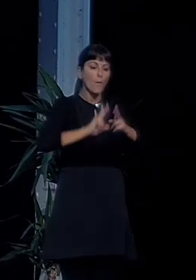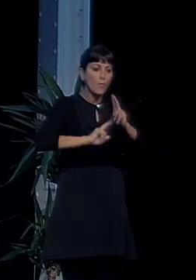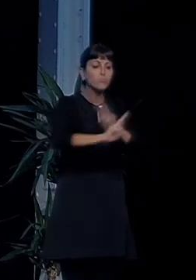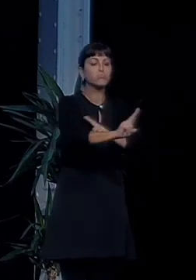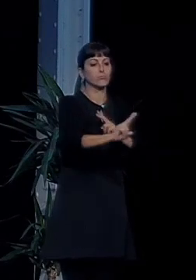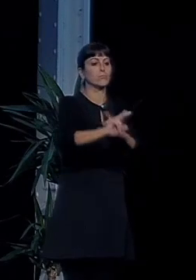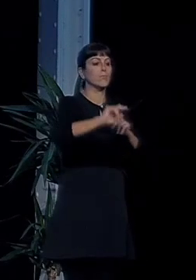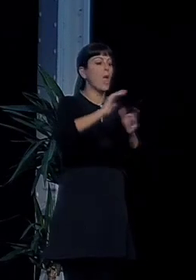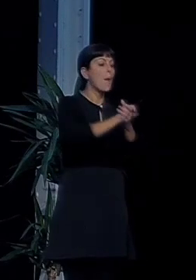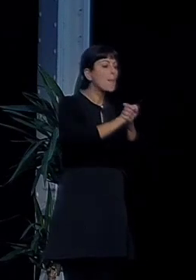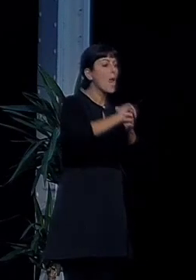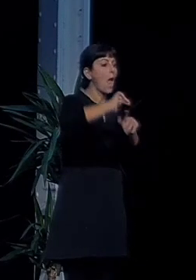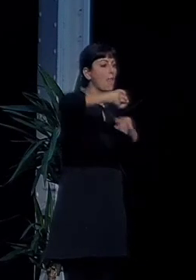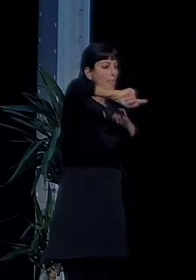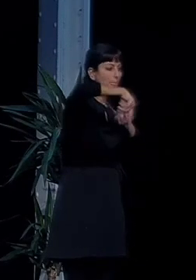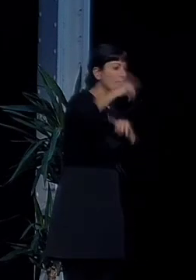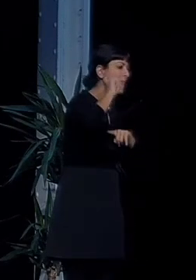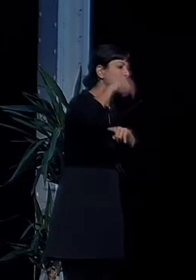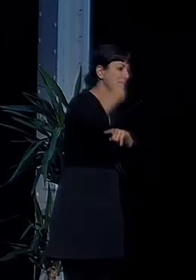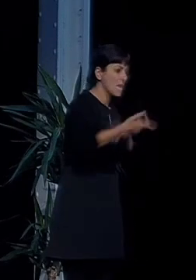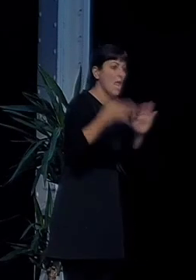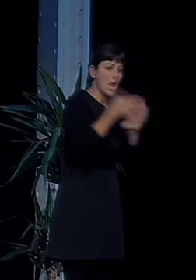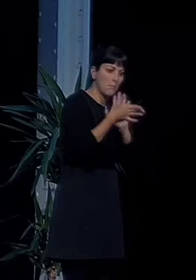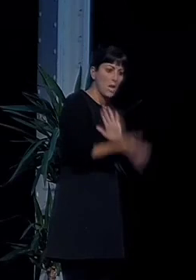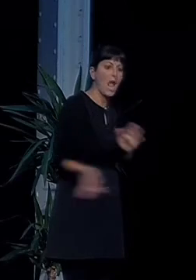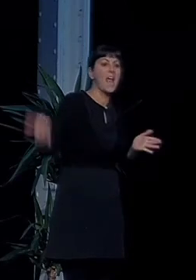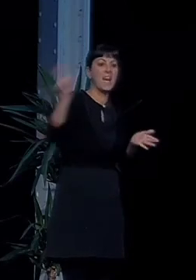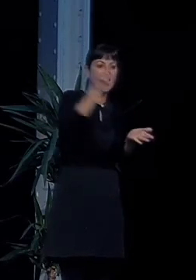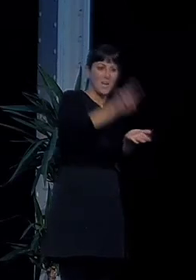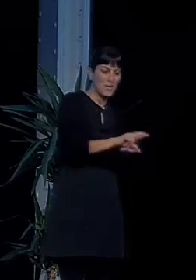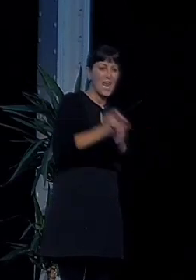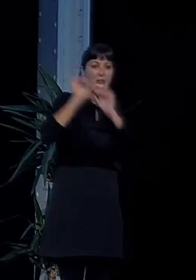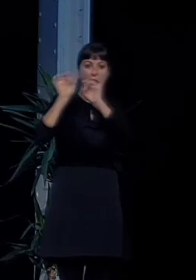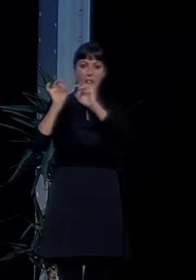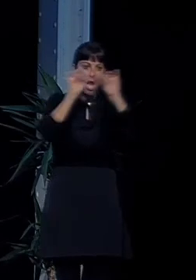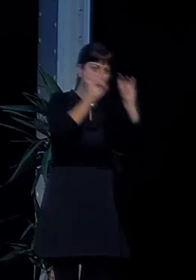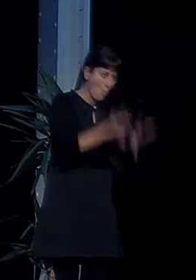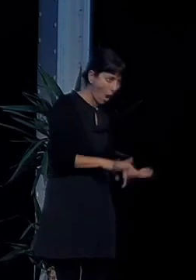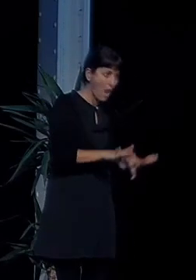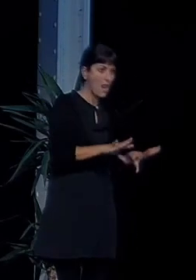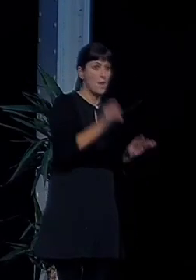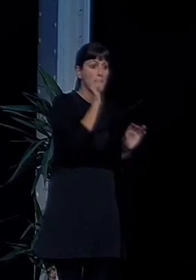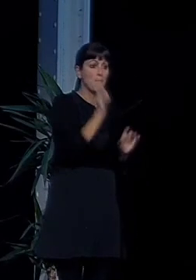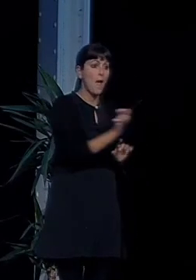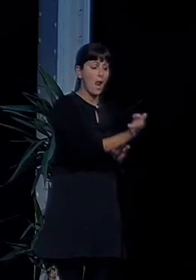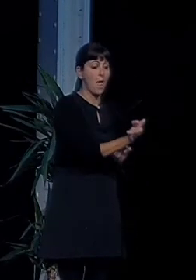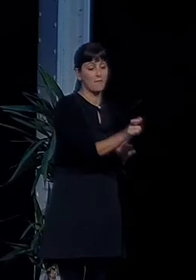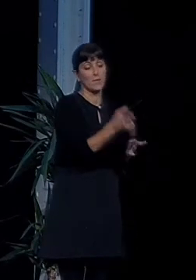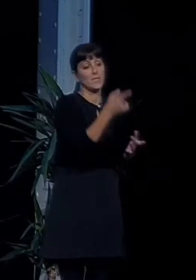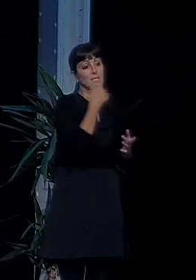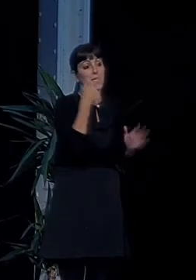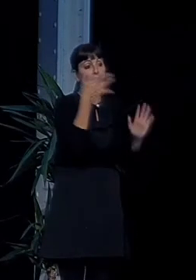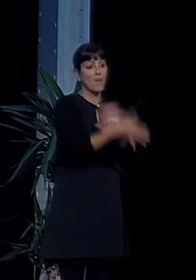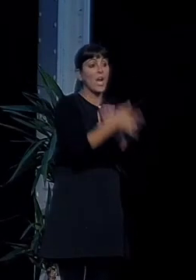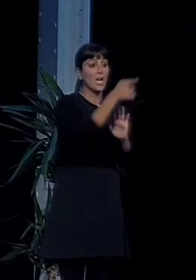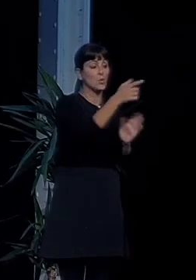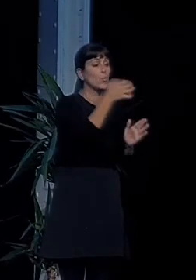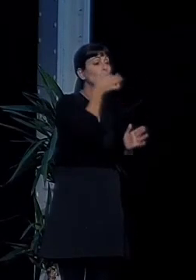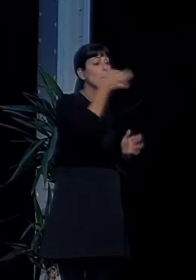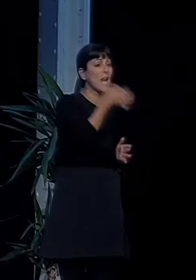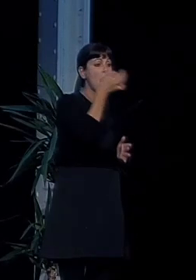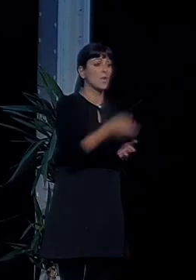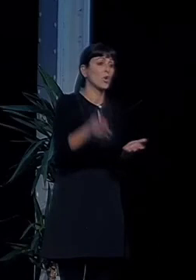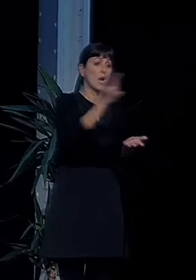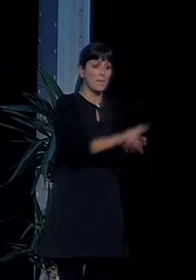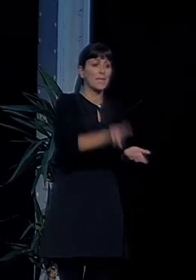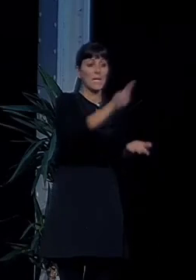con una colega al día siguiente exactamente igual, estás produciendo relato. Para mí, es que siento ser pesada, pero la única manera